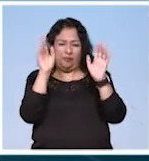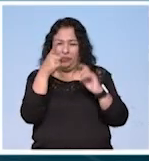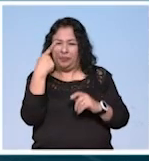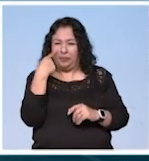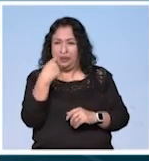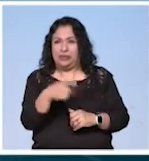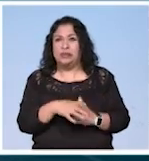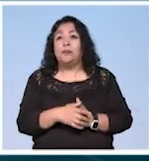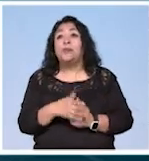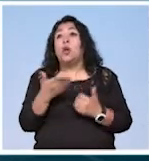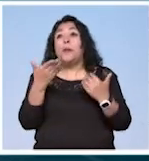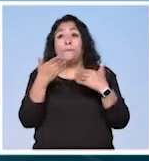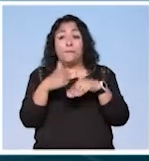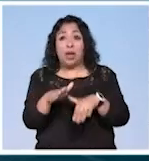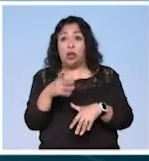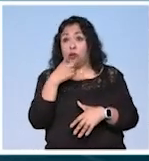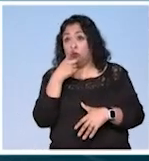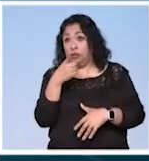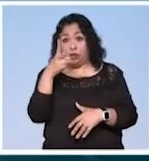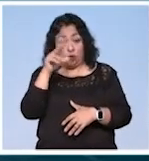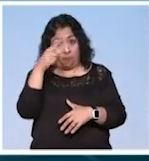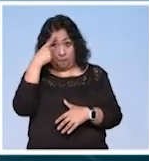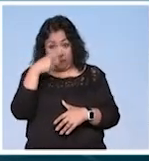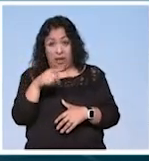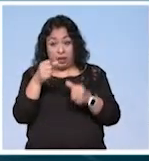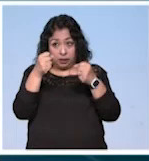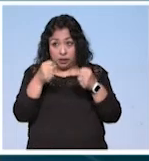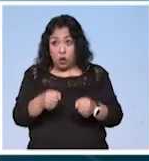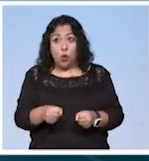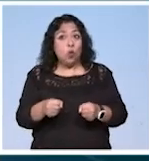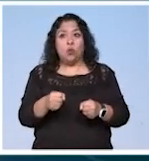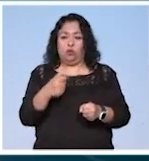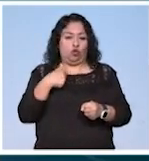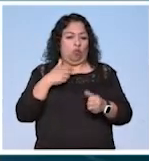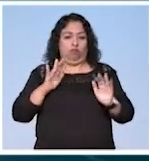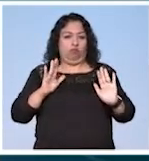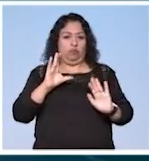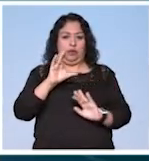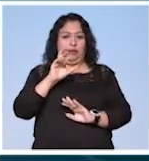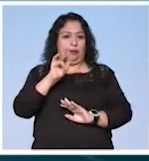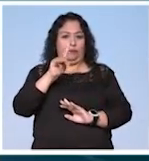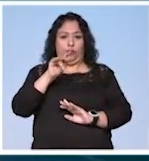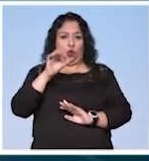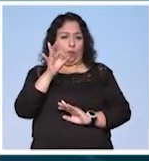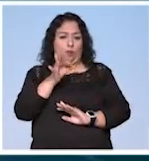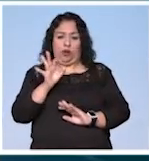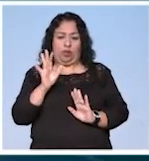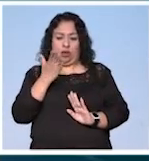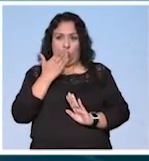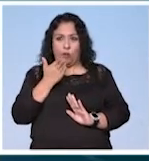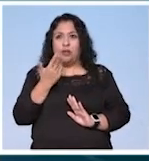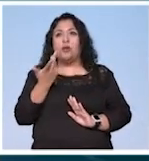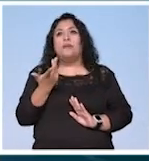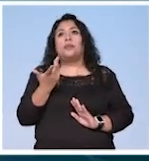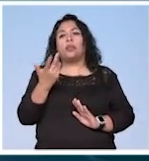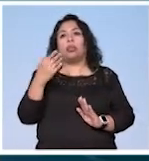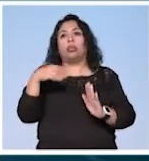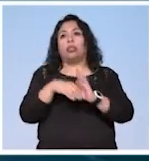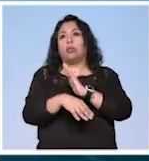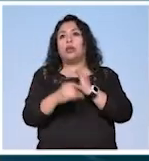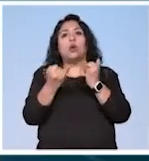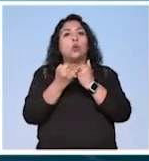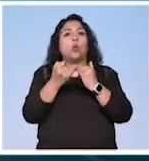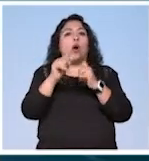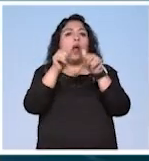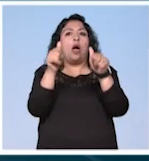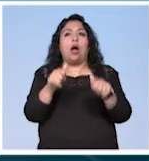no y ya los bancos están diciendo no para tener inversión segura No están manejando criptomonedas Entonces qué pasa que bajó la moneda y bajaron las